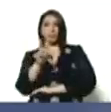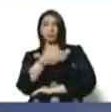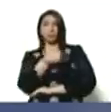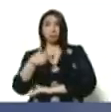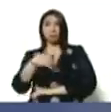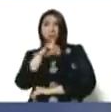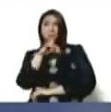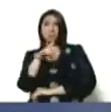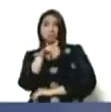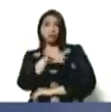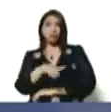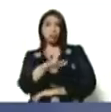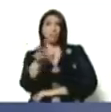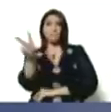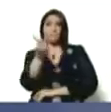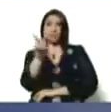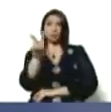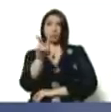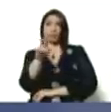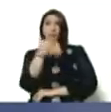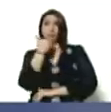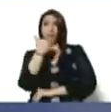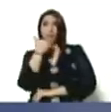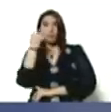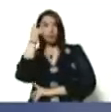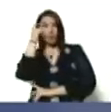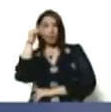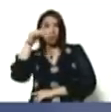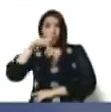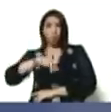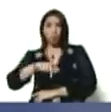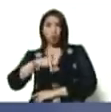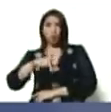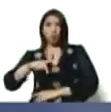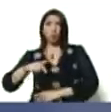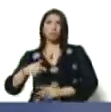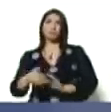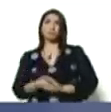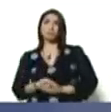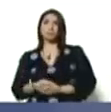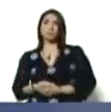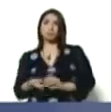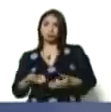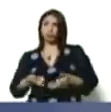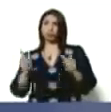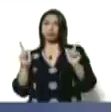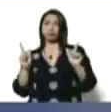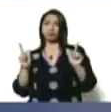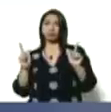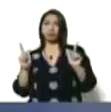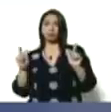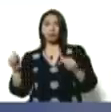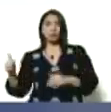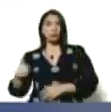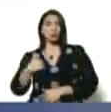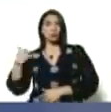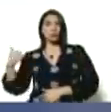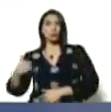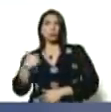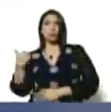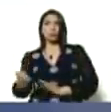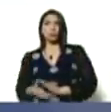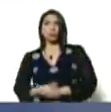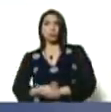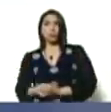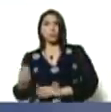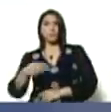todo el país que a partir del día de hoy se encuentra disponible para que cualquiera de los más de